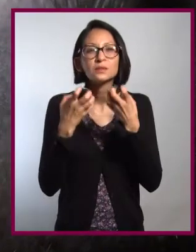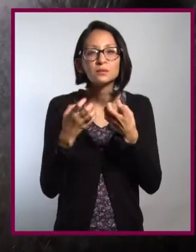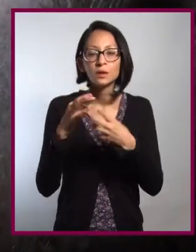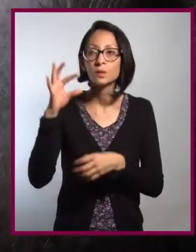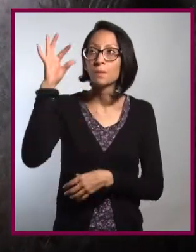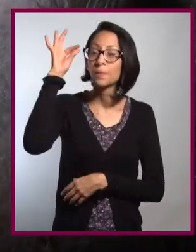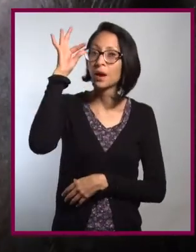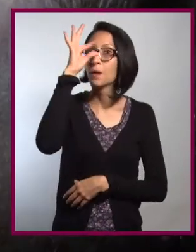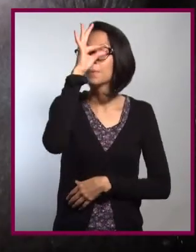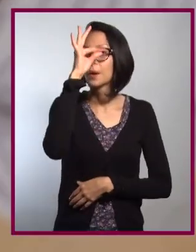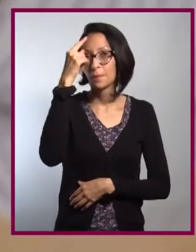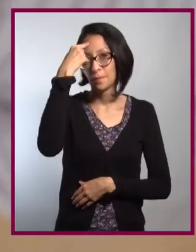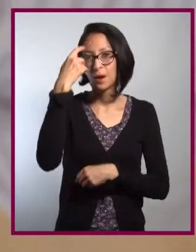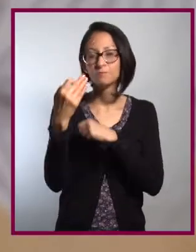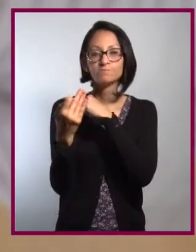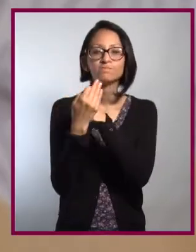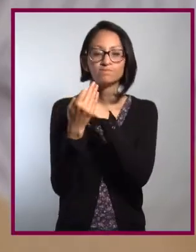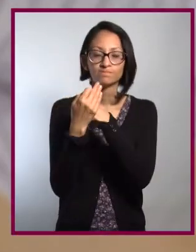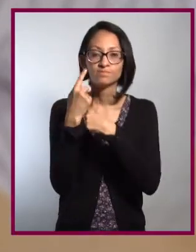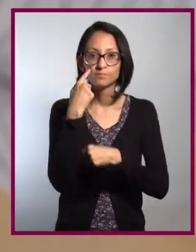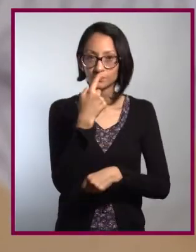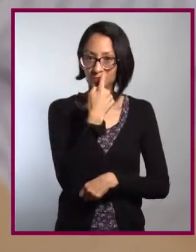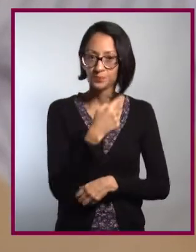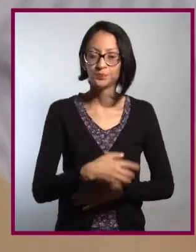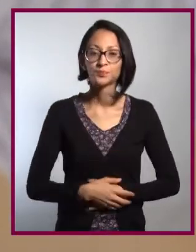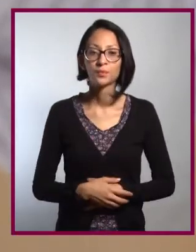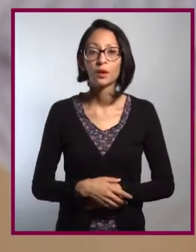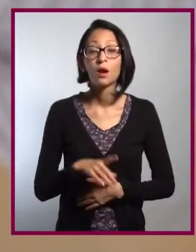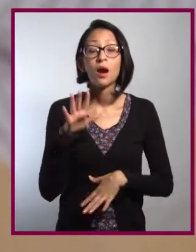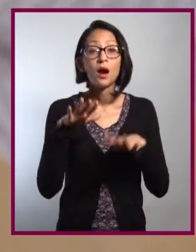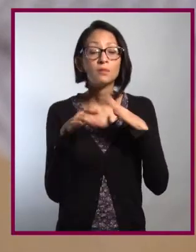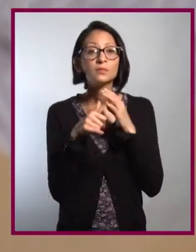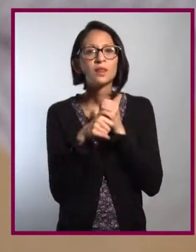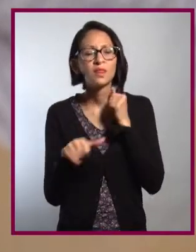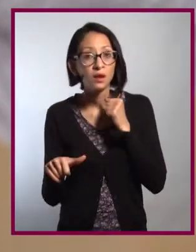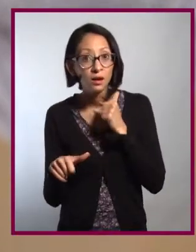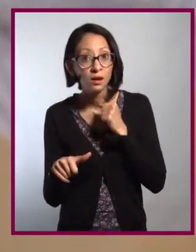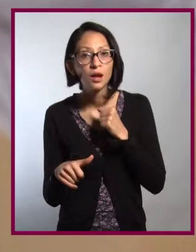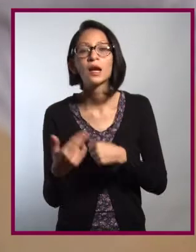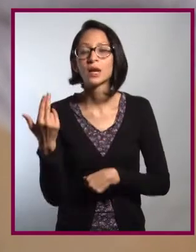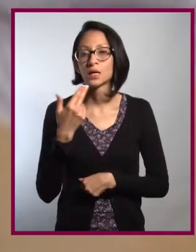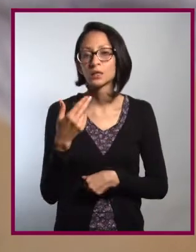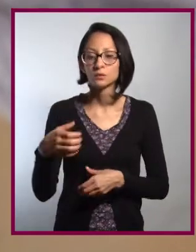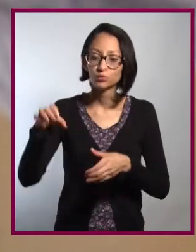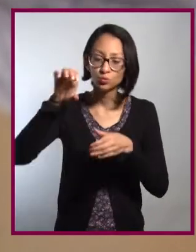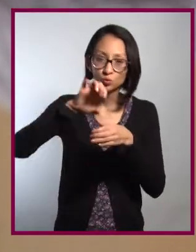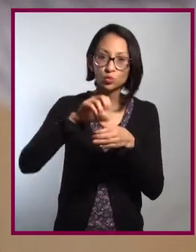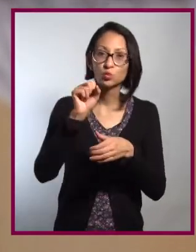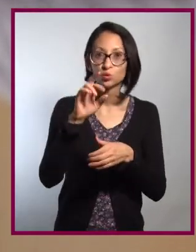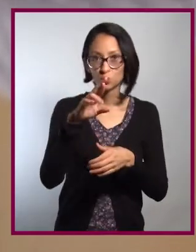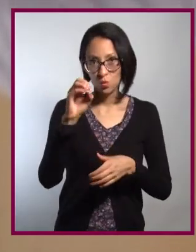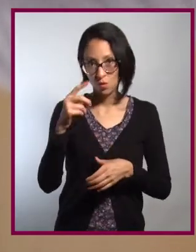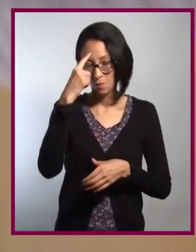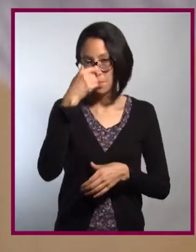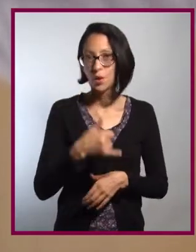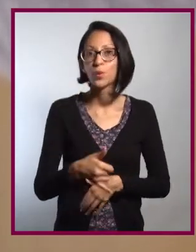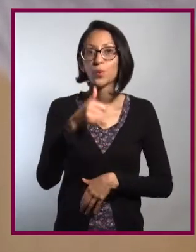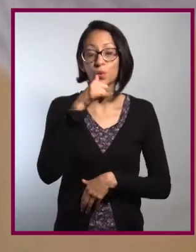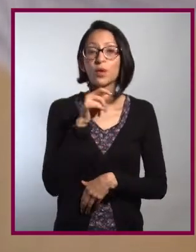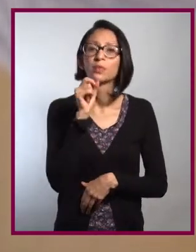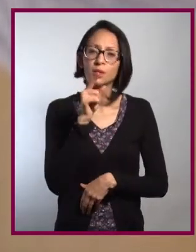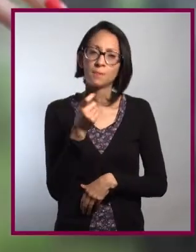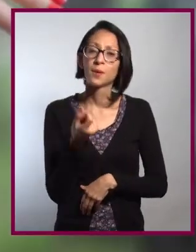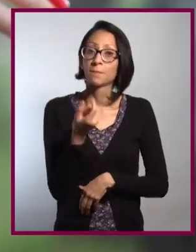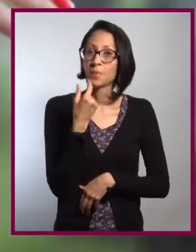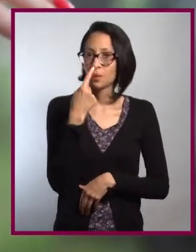oculares lubricantes. En caso de diarrea, son vitales las sales de rehidratación oral y un medicamento que ayude a